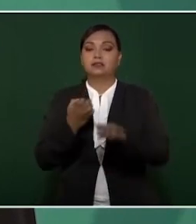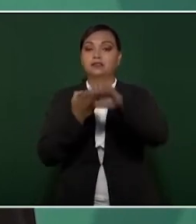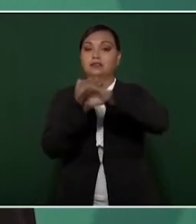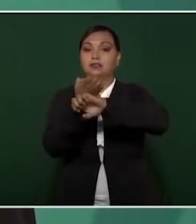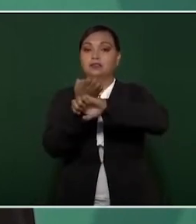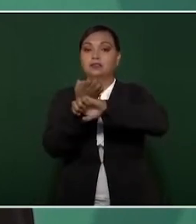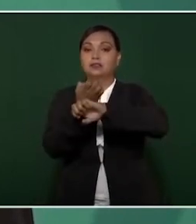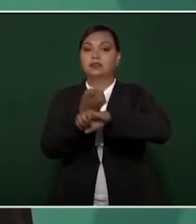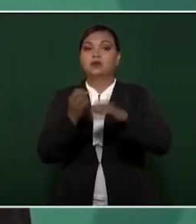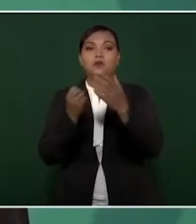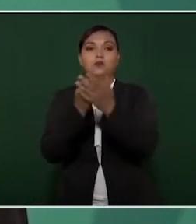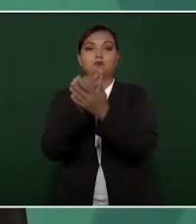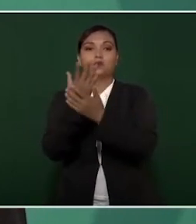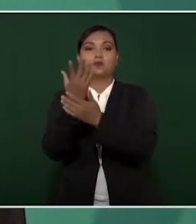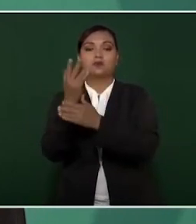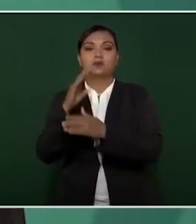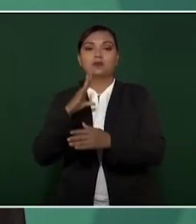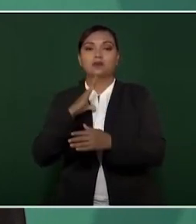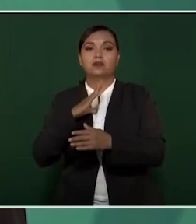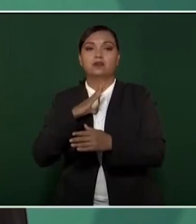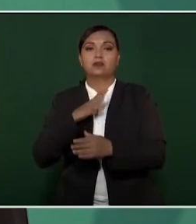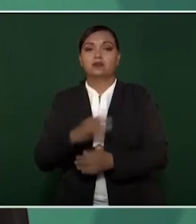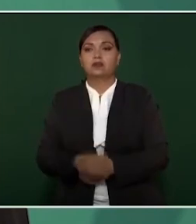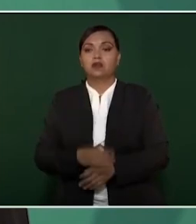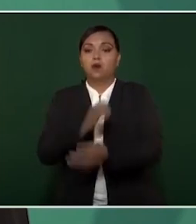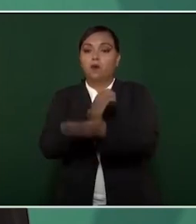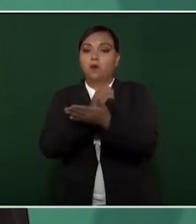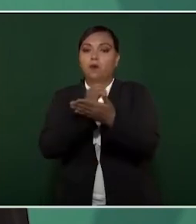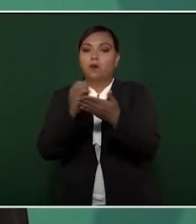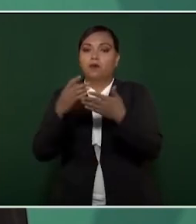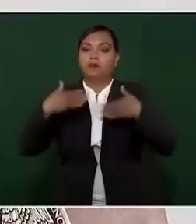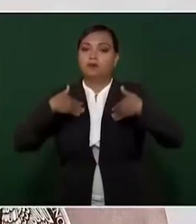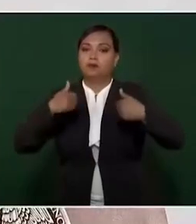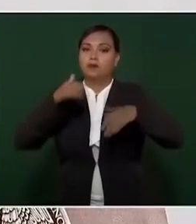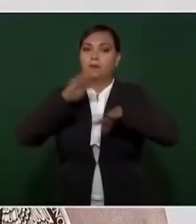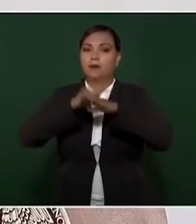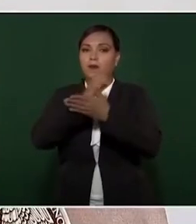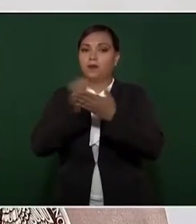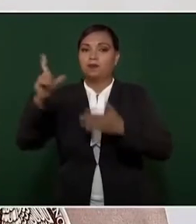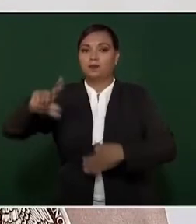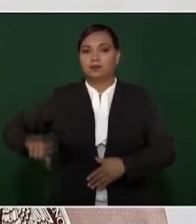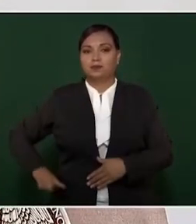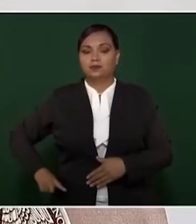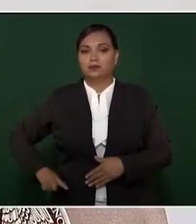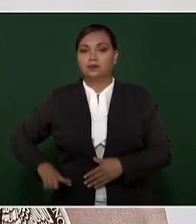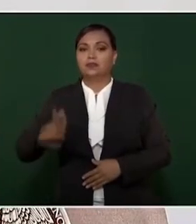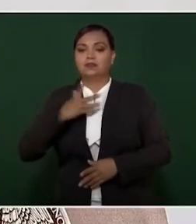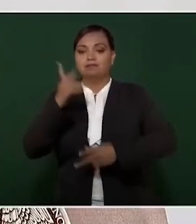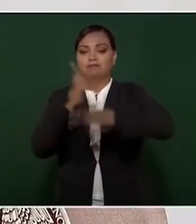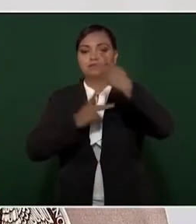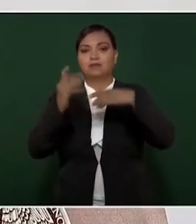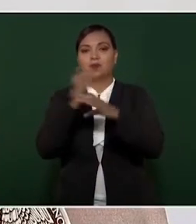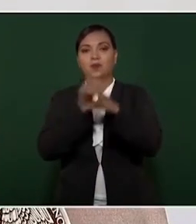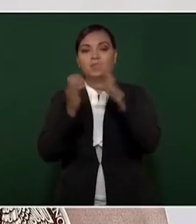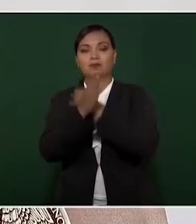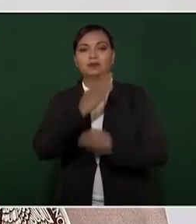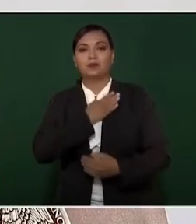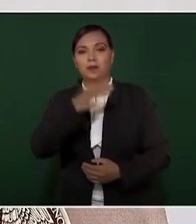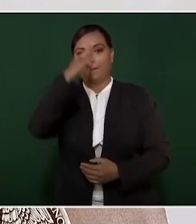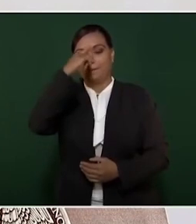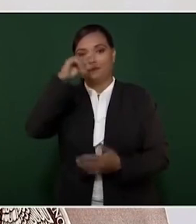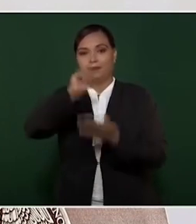entidad los nuevos términos de concordia y entendimiento entre órdenes de gobierno traerán cosas muy buenas